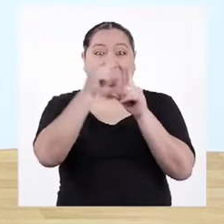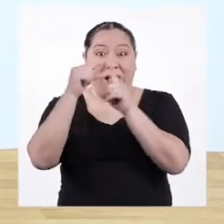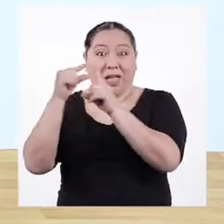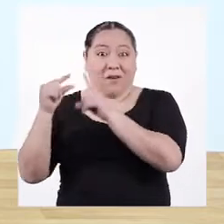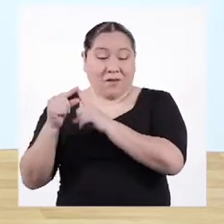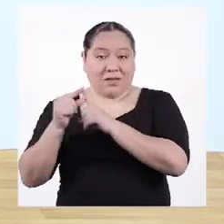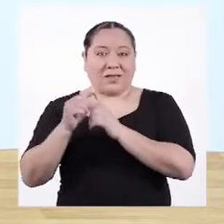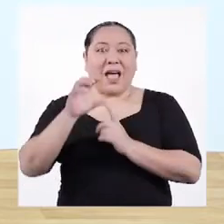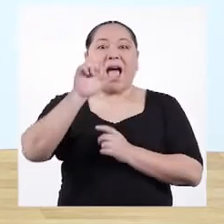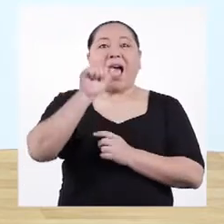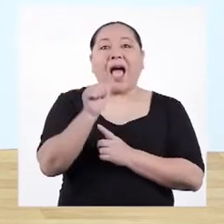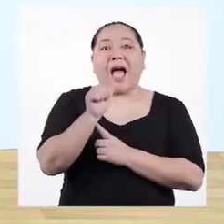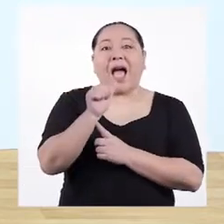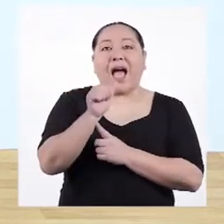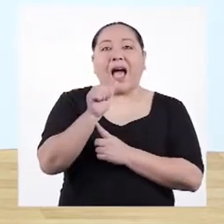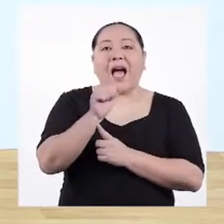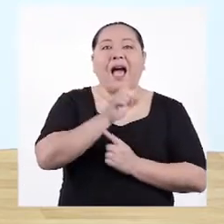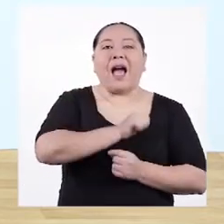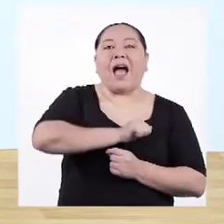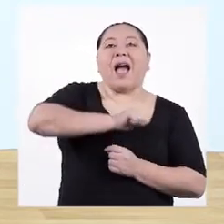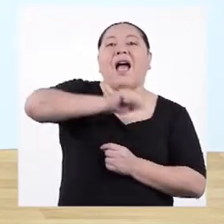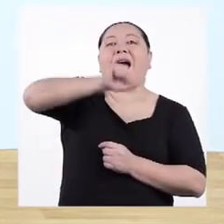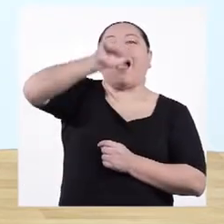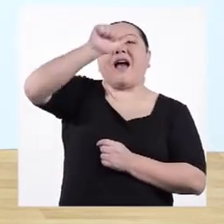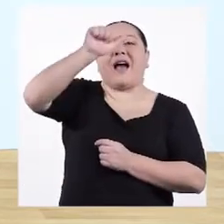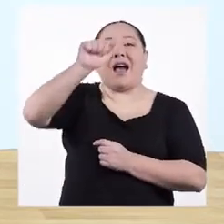Trazamos la letra A de aprendo.